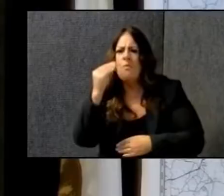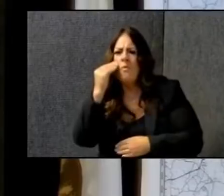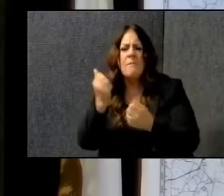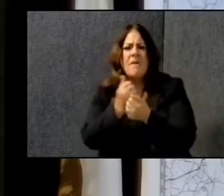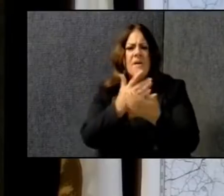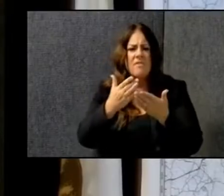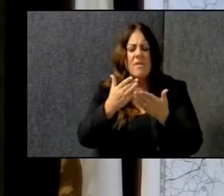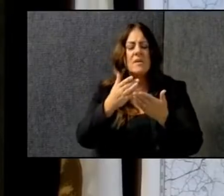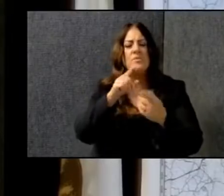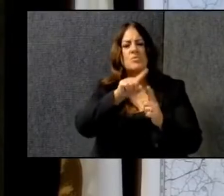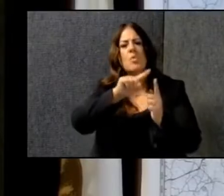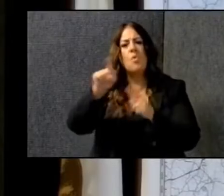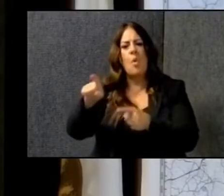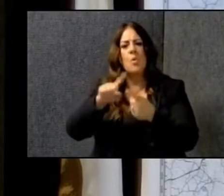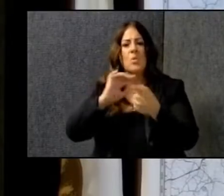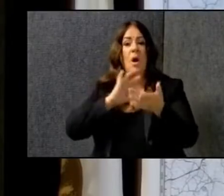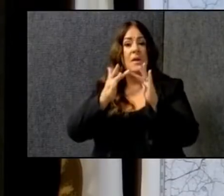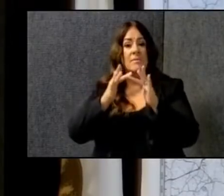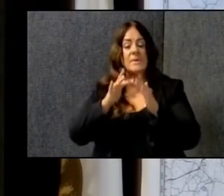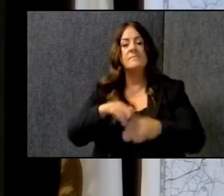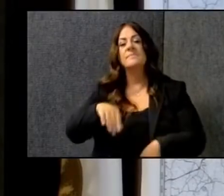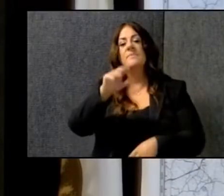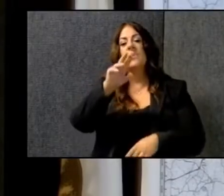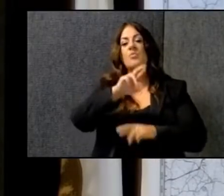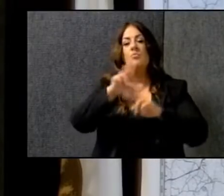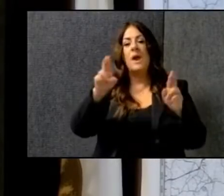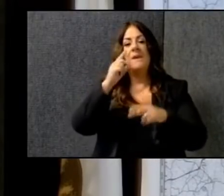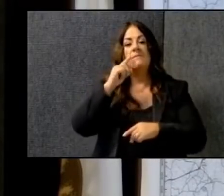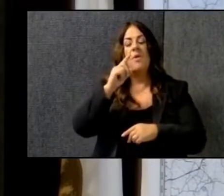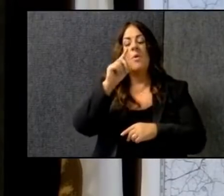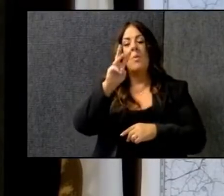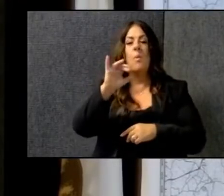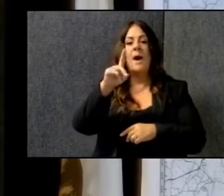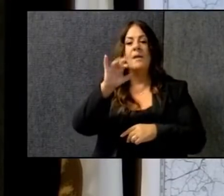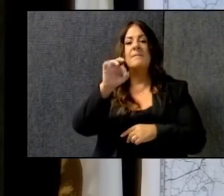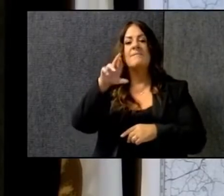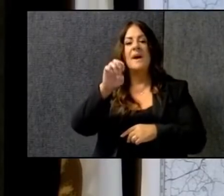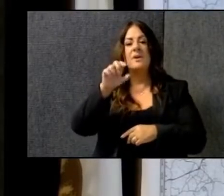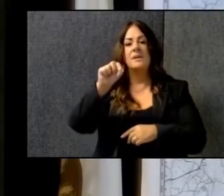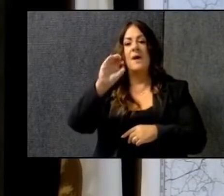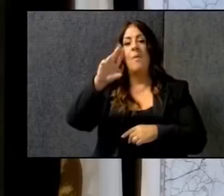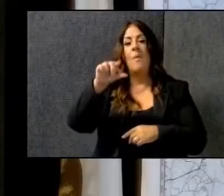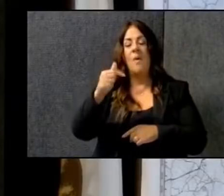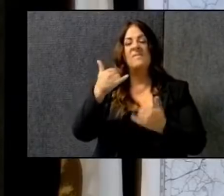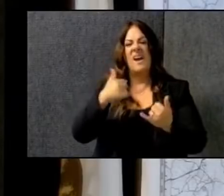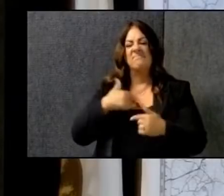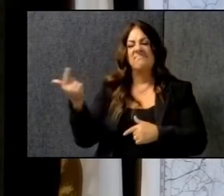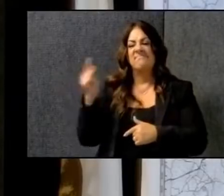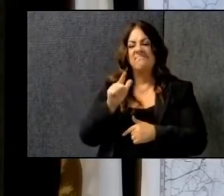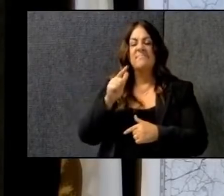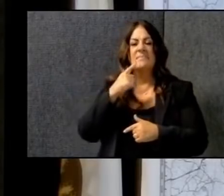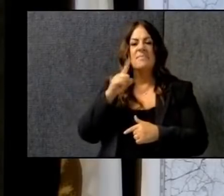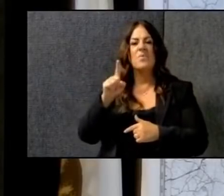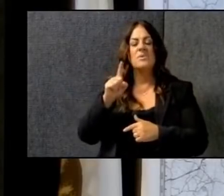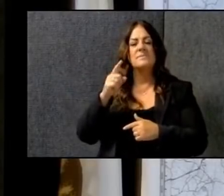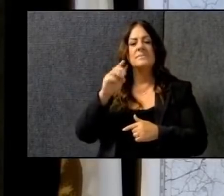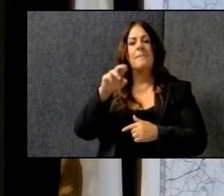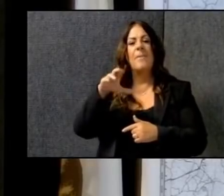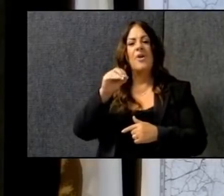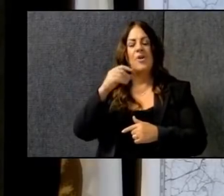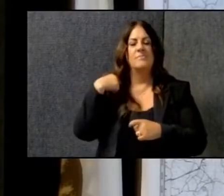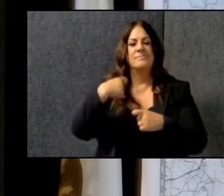homes for wildfire, please visit readyforwildfire.org. And now I'd like to bring up to the microphone